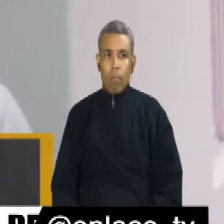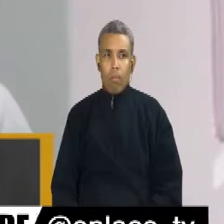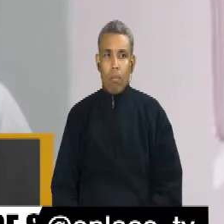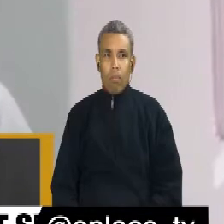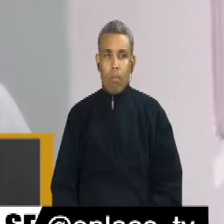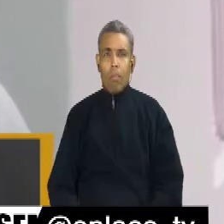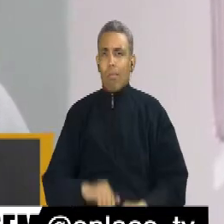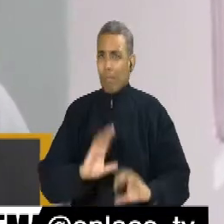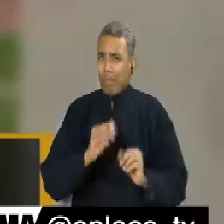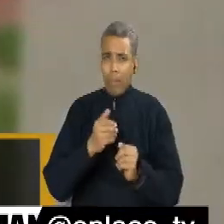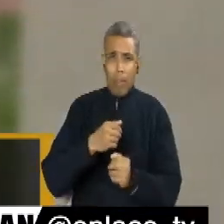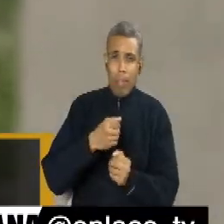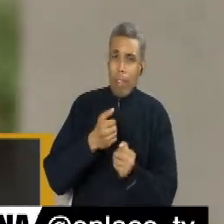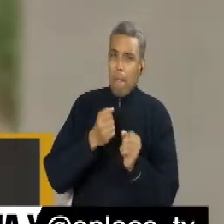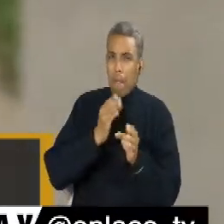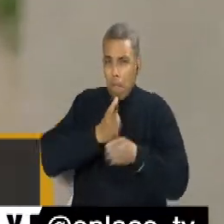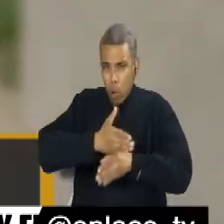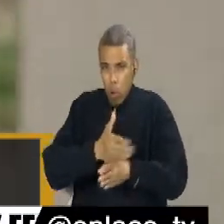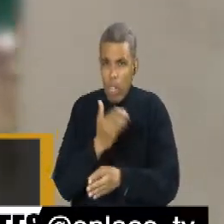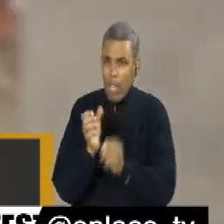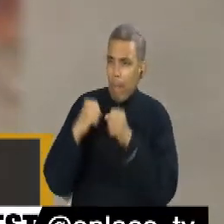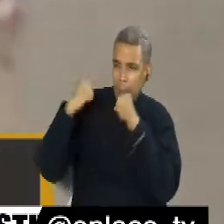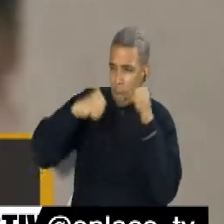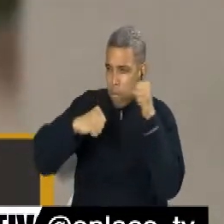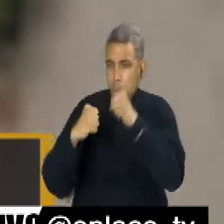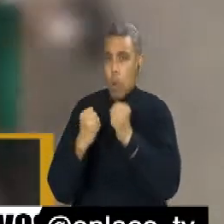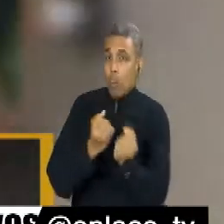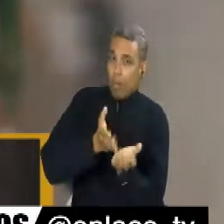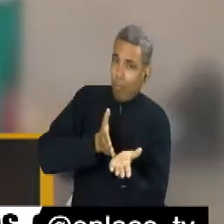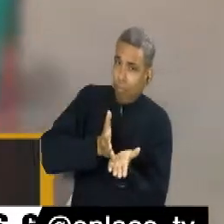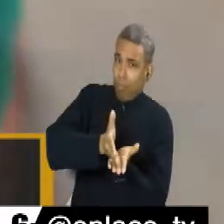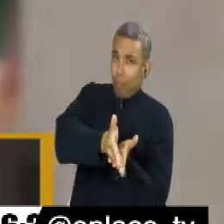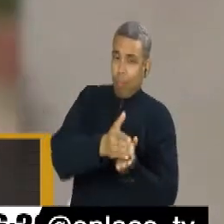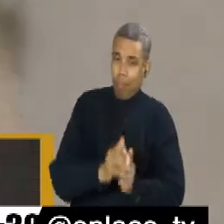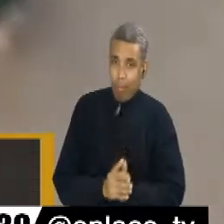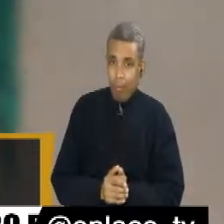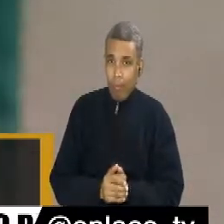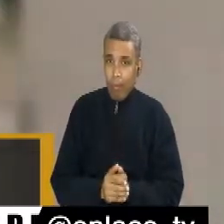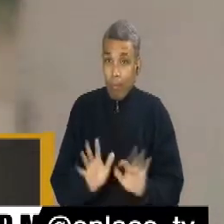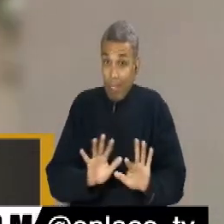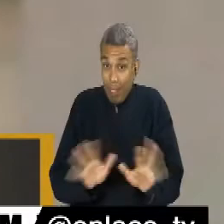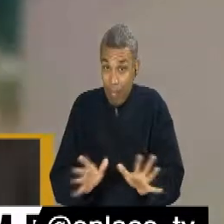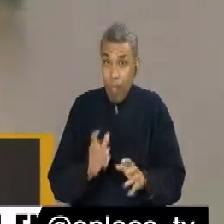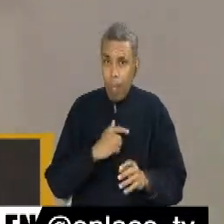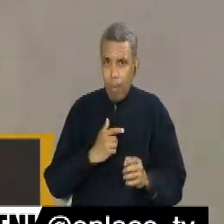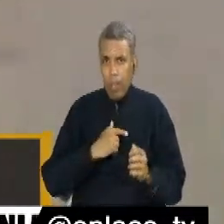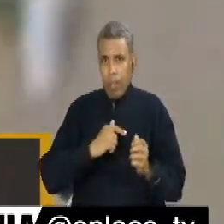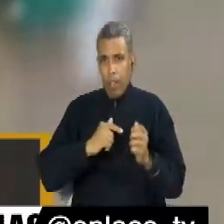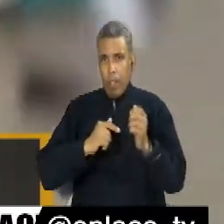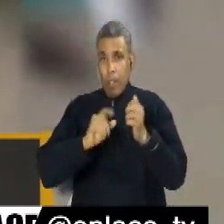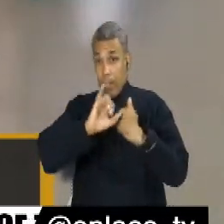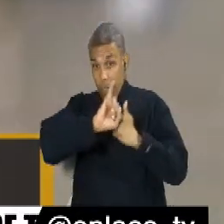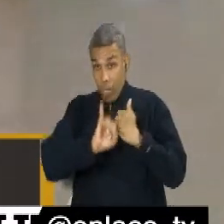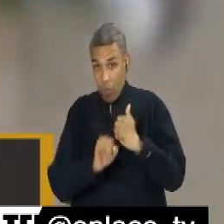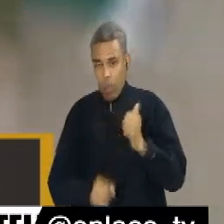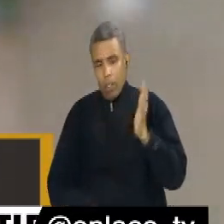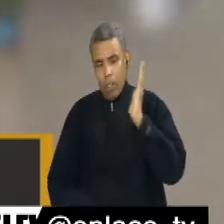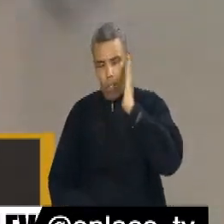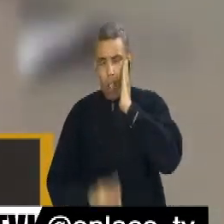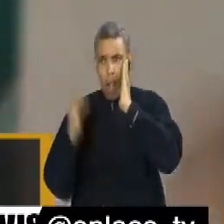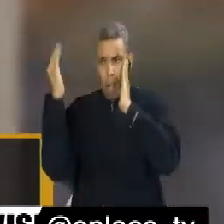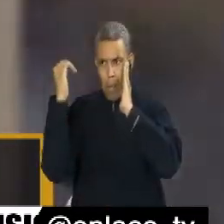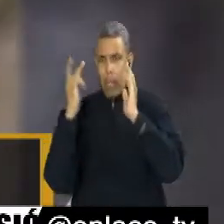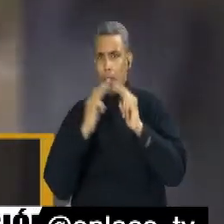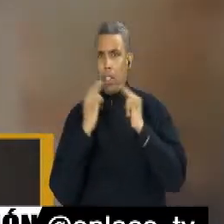siguen presentando. En estos momentos, en el último video, ya llamamos a la institución educativa, la vamos a llamar a reunión